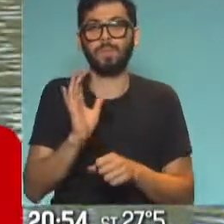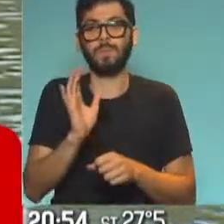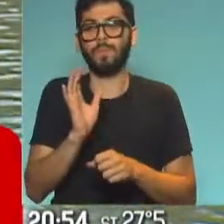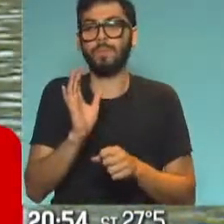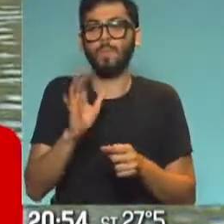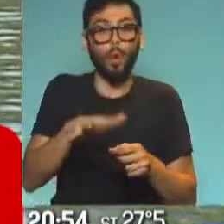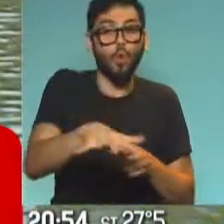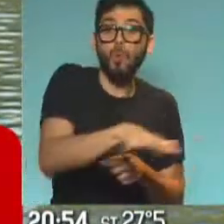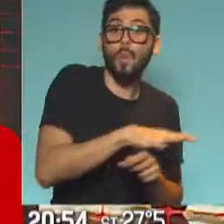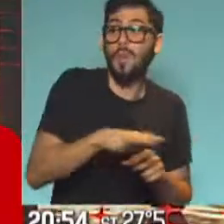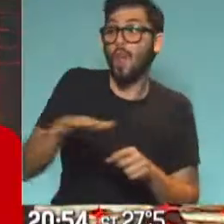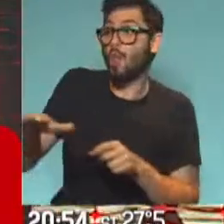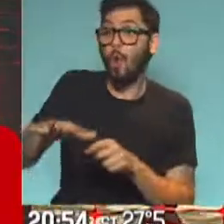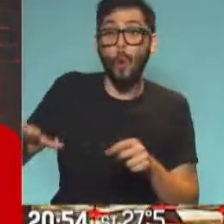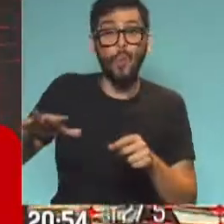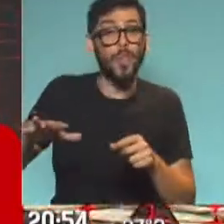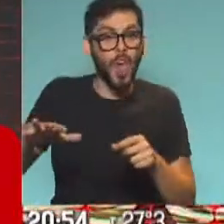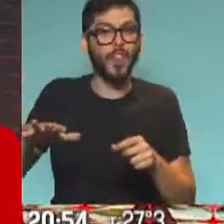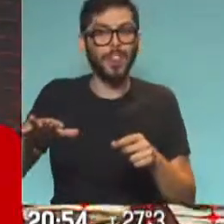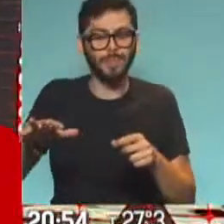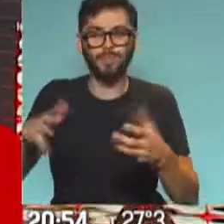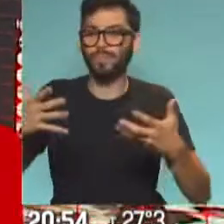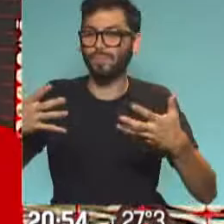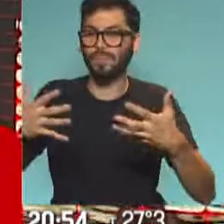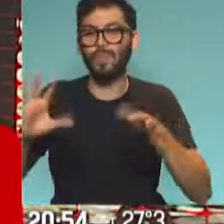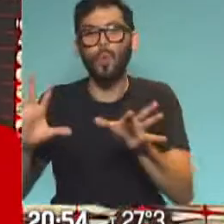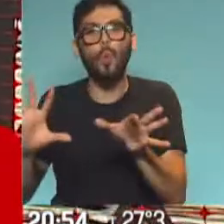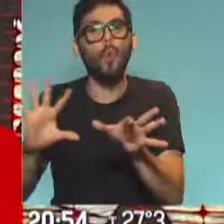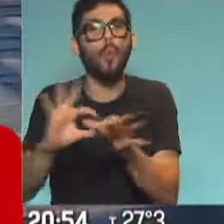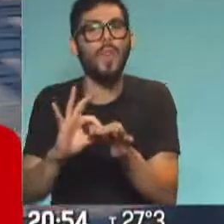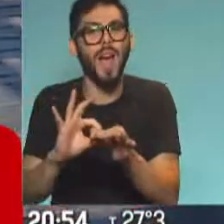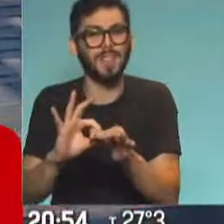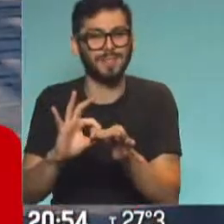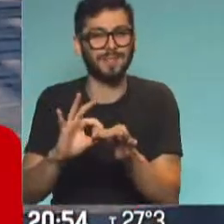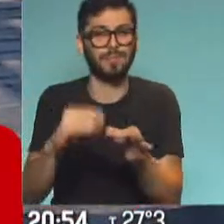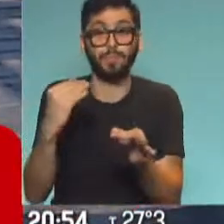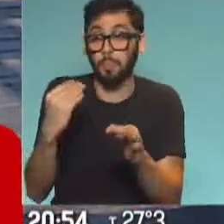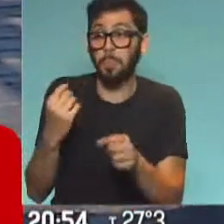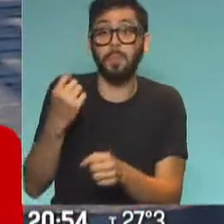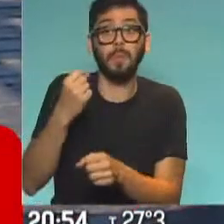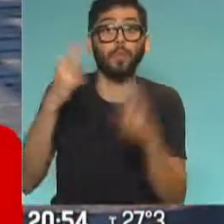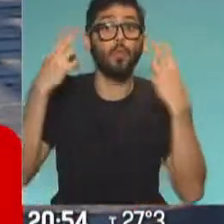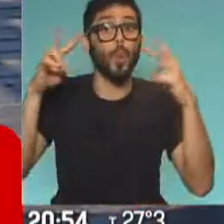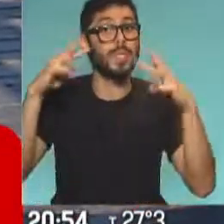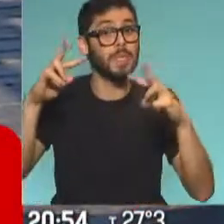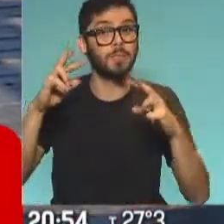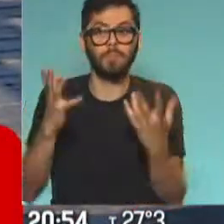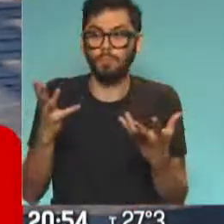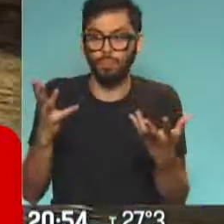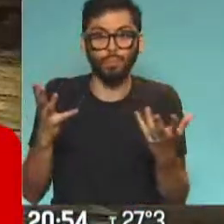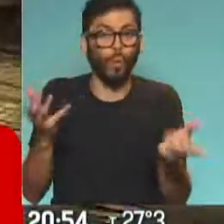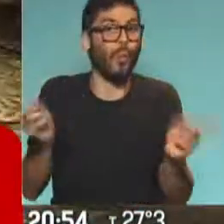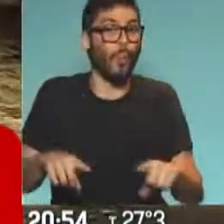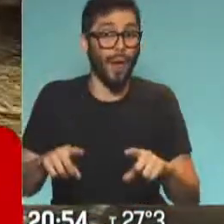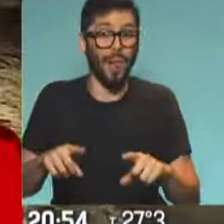a través de un proceso de inclusión social que va a tener como objetivo generar empleo a través del turismo.